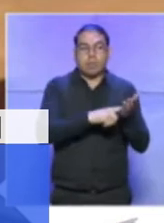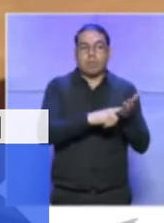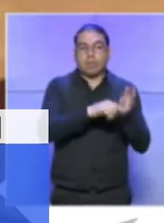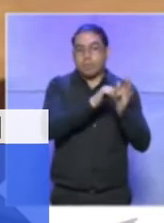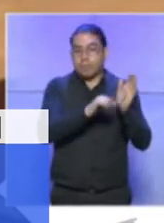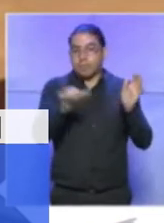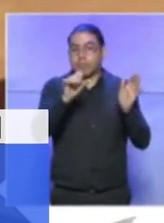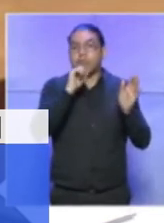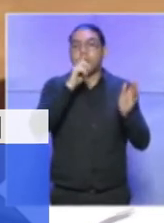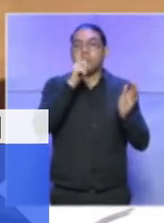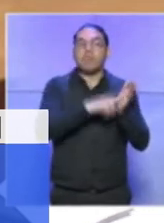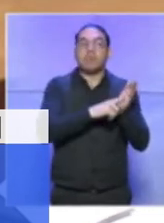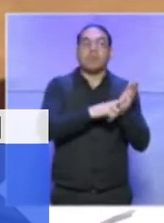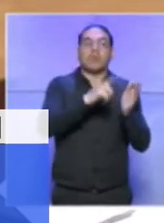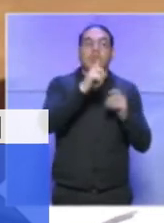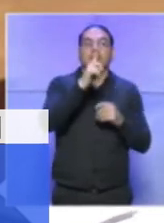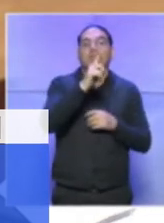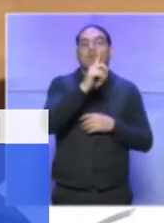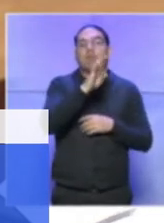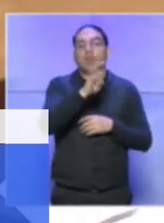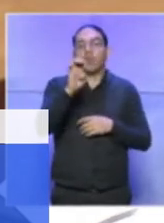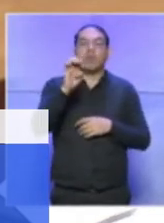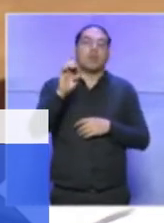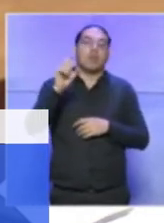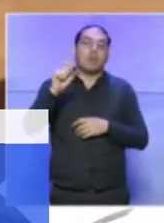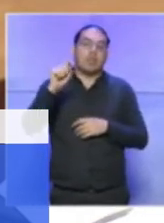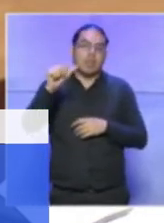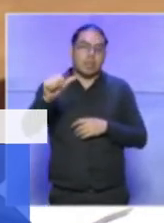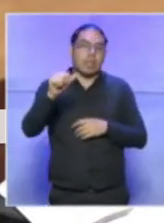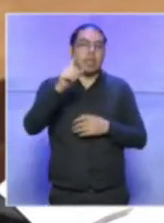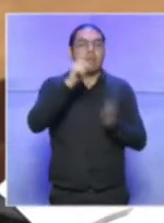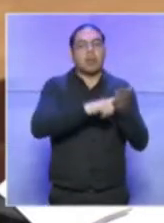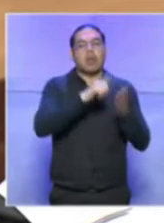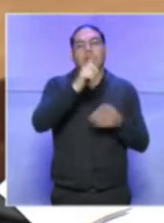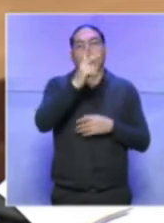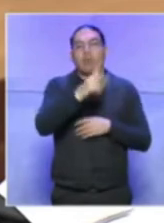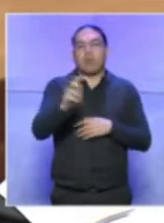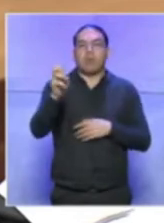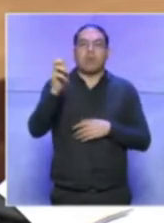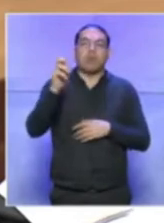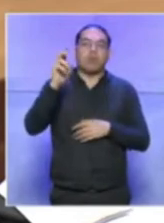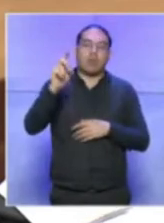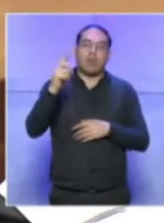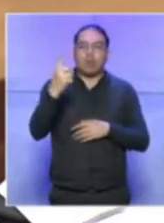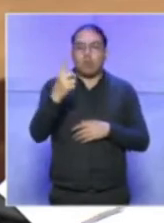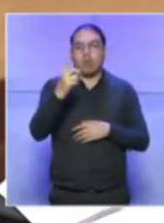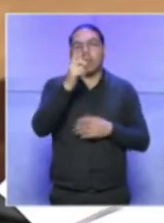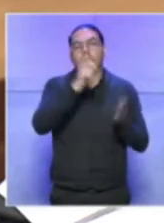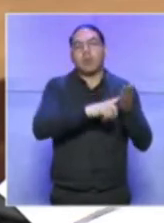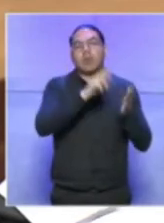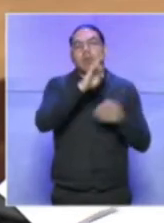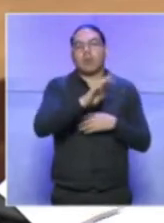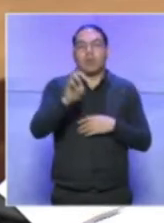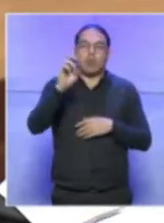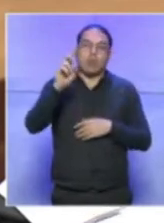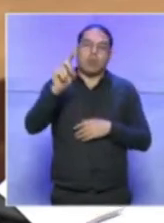1424 1426 1431 1433